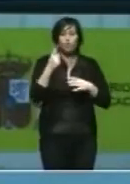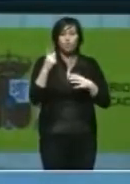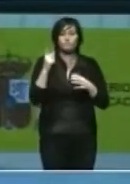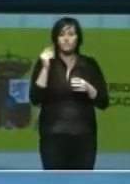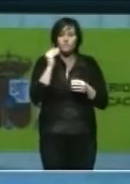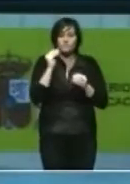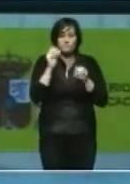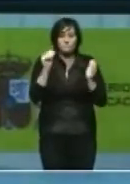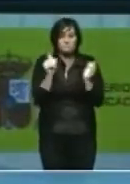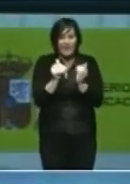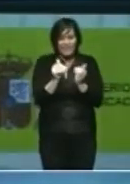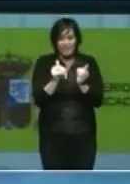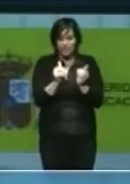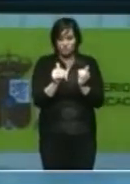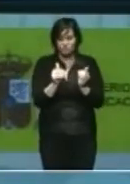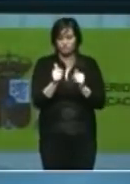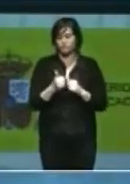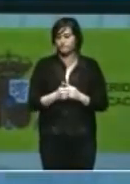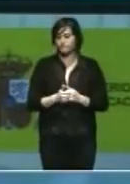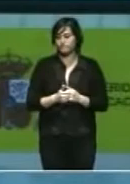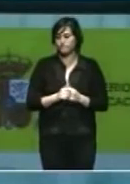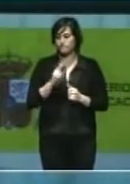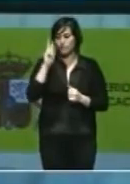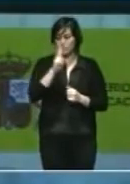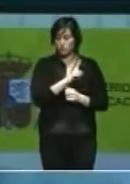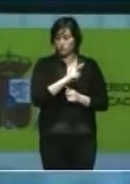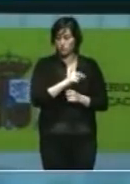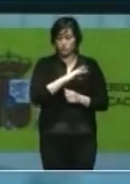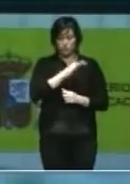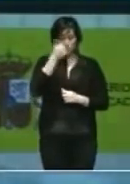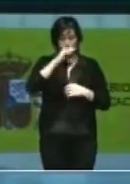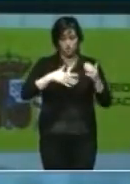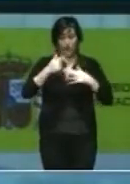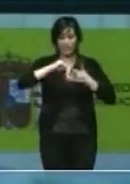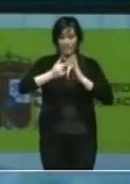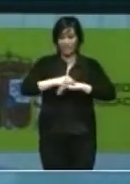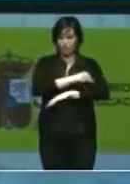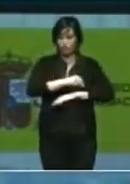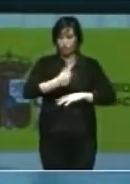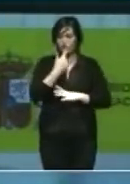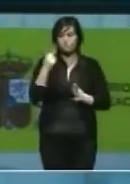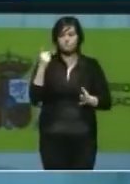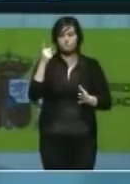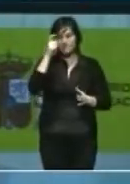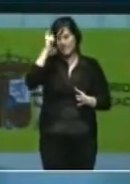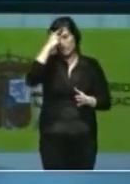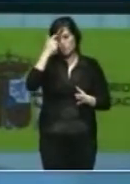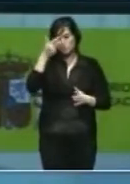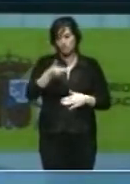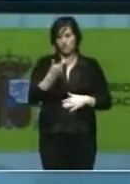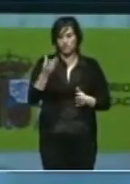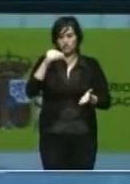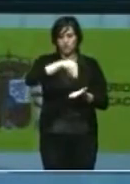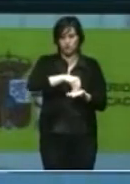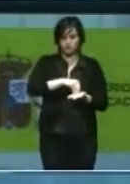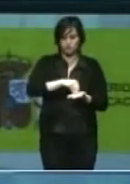la Freie, en la cual Sandra Butz introduce un elemento o un término importante, que es el del ground